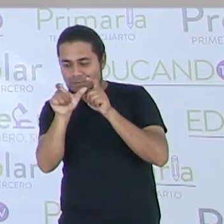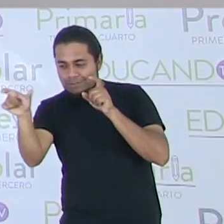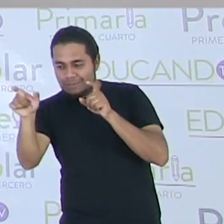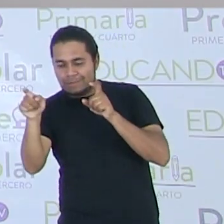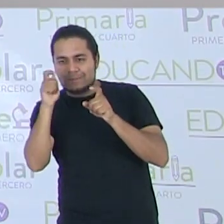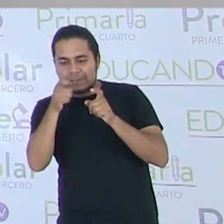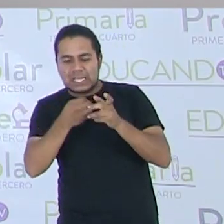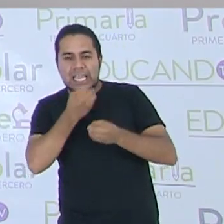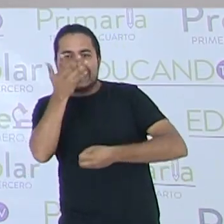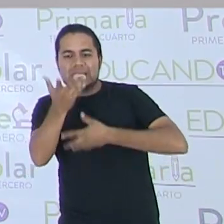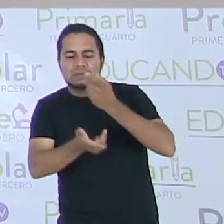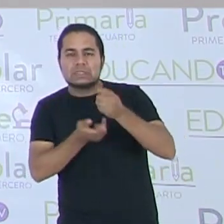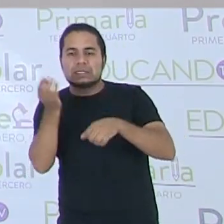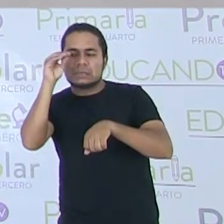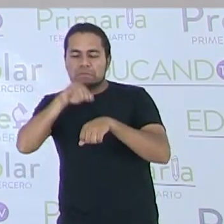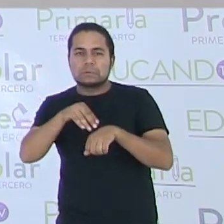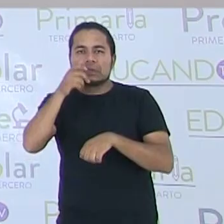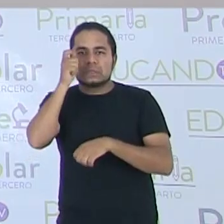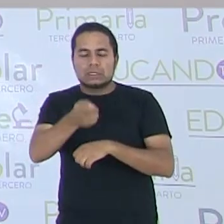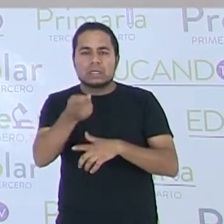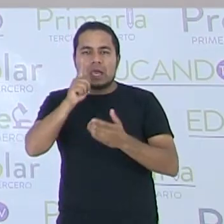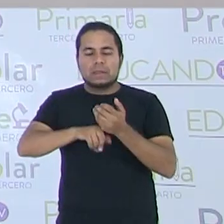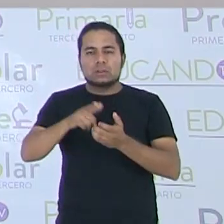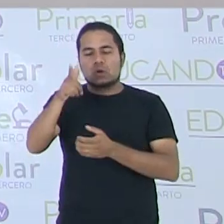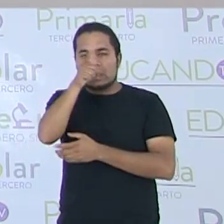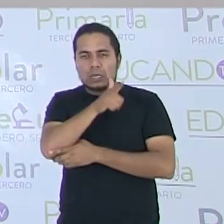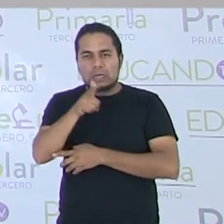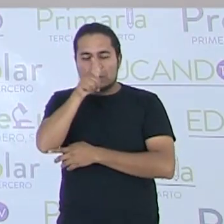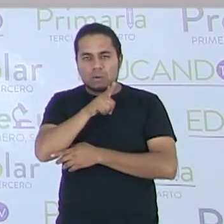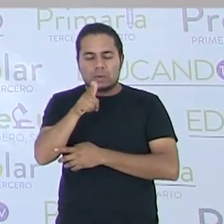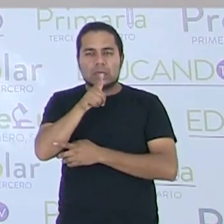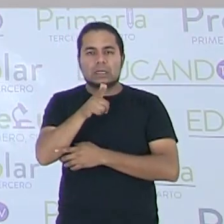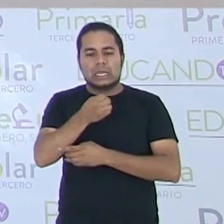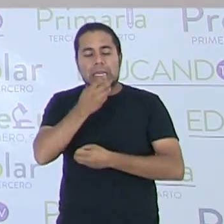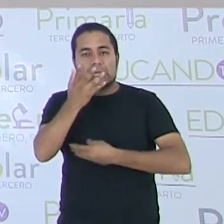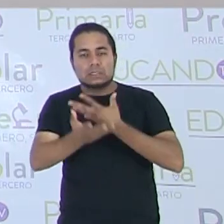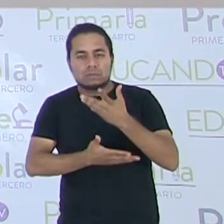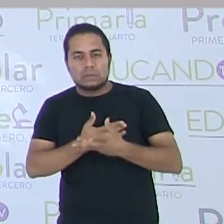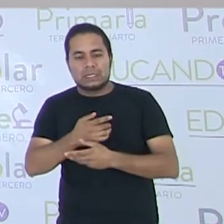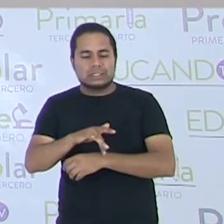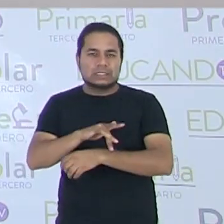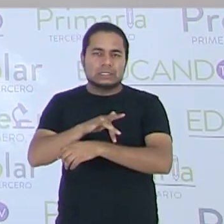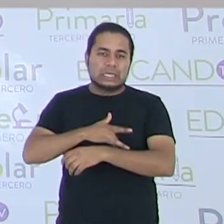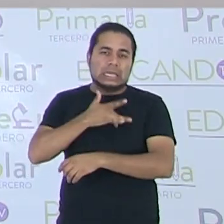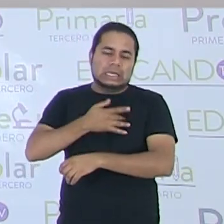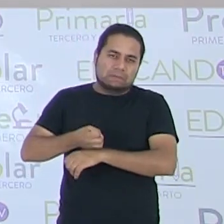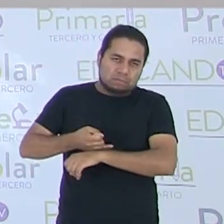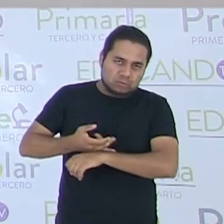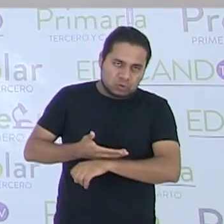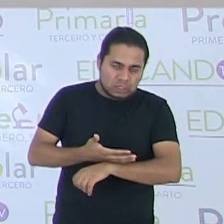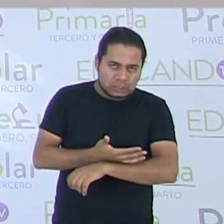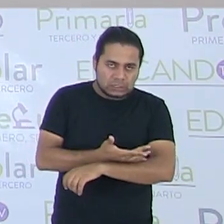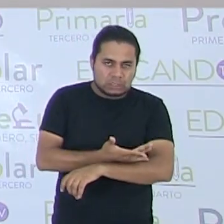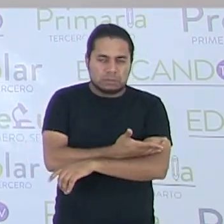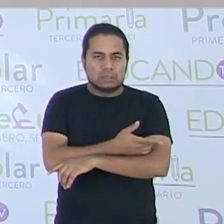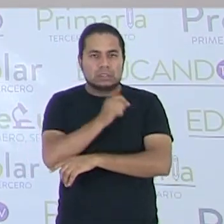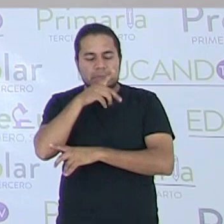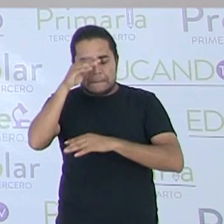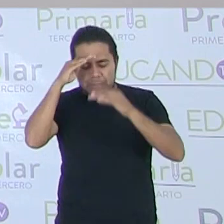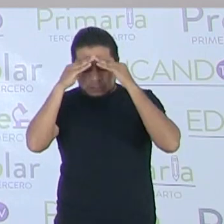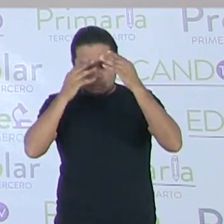¿sí? Se expresa en lenguaje, expresa esas emociones, esos sentimientos y